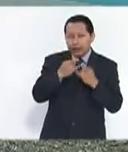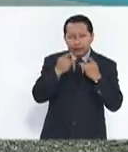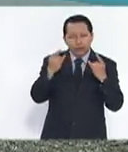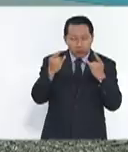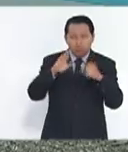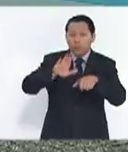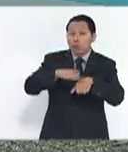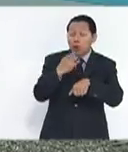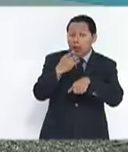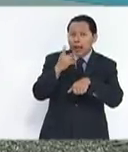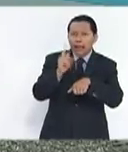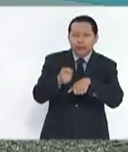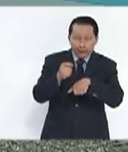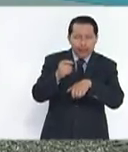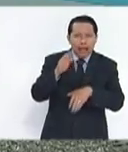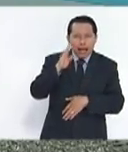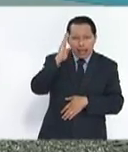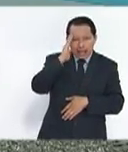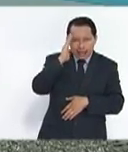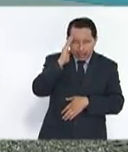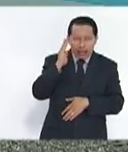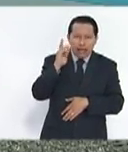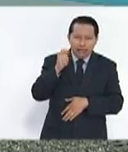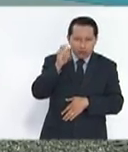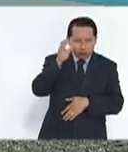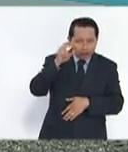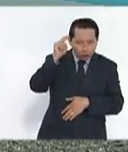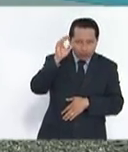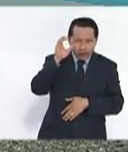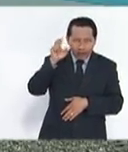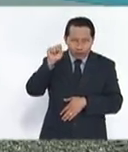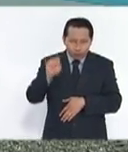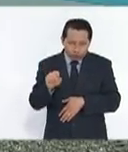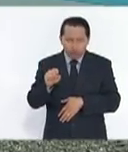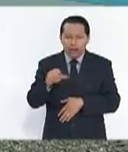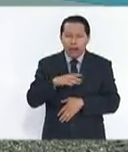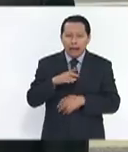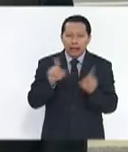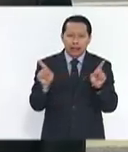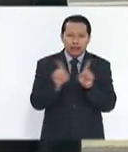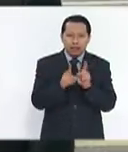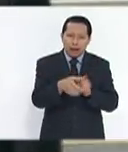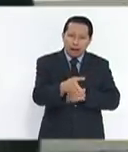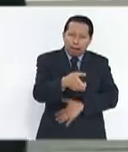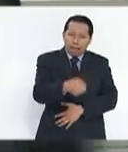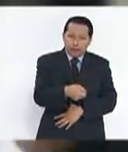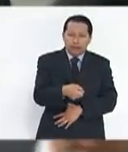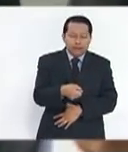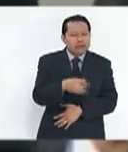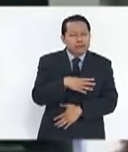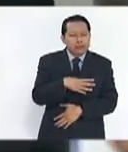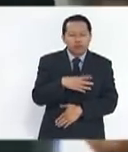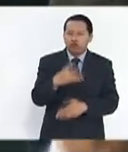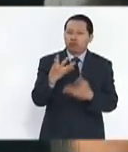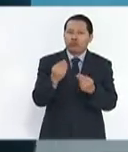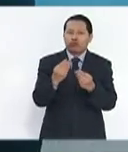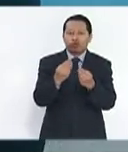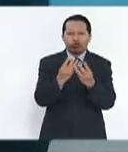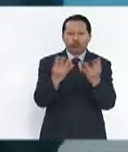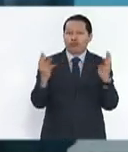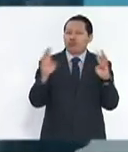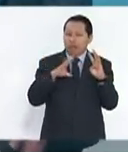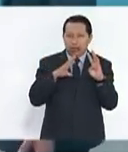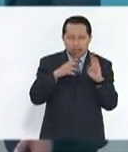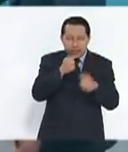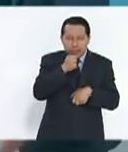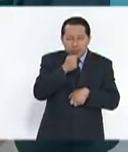dos Coreas se dan la mano, posan para los cientos de periodistas que están ahí esperando este momento, pero